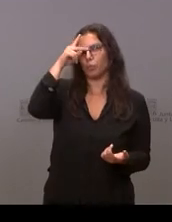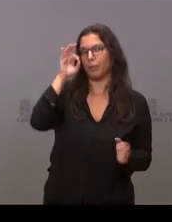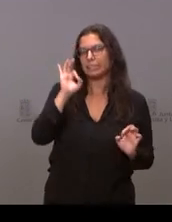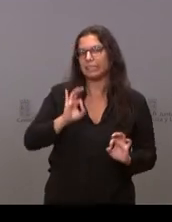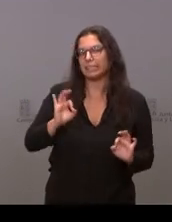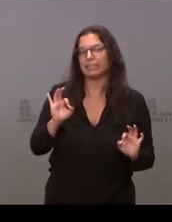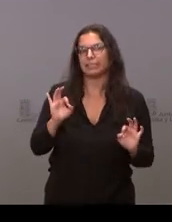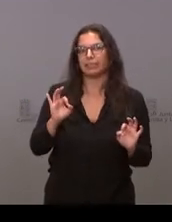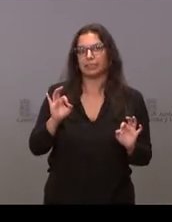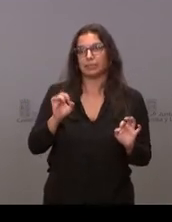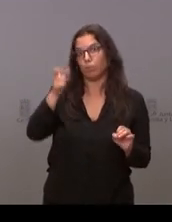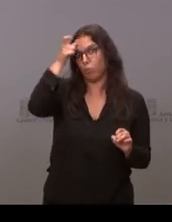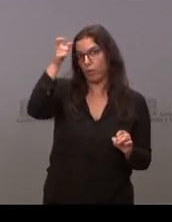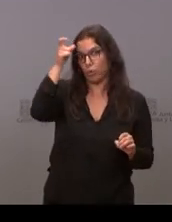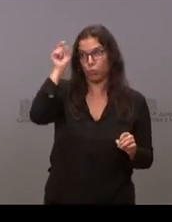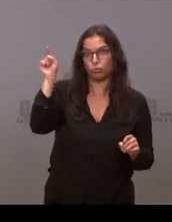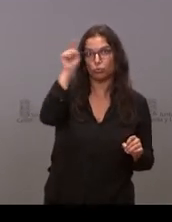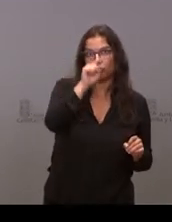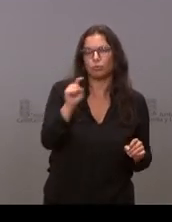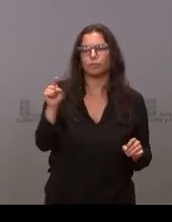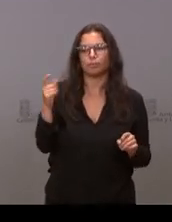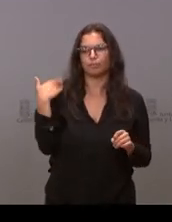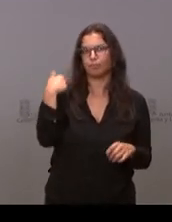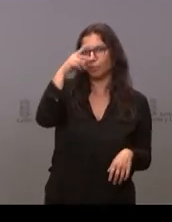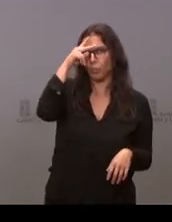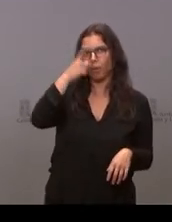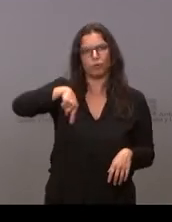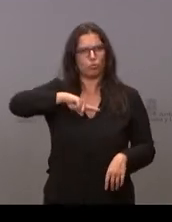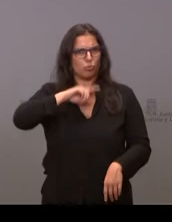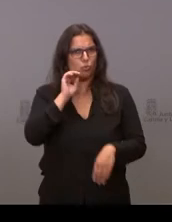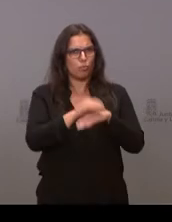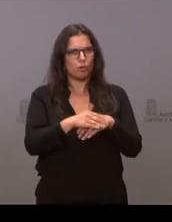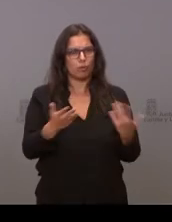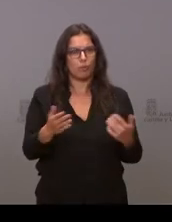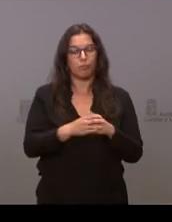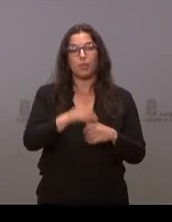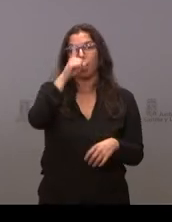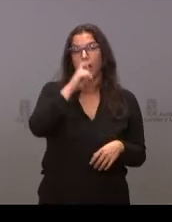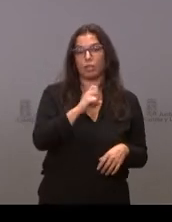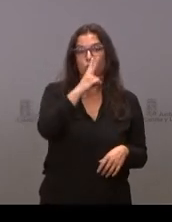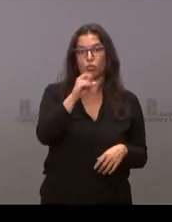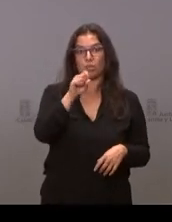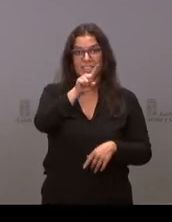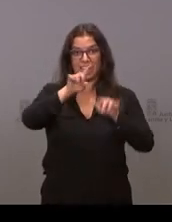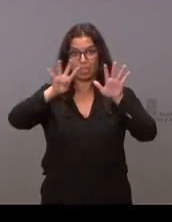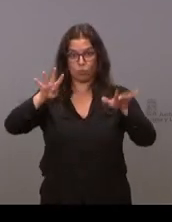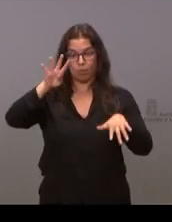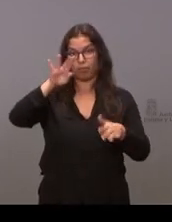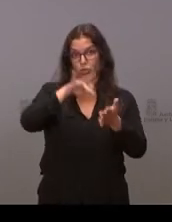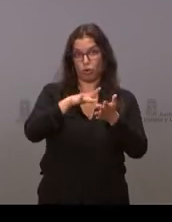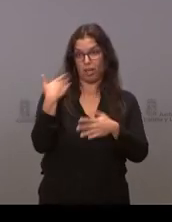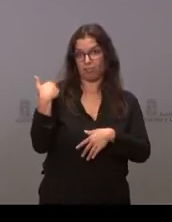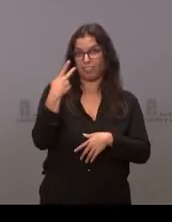especialmente en el mundo rural, hemos cumplido. En el año 2019, aquí en esta inauguración de la